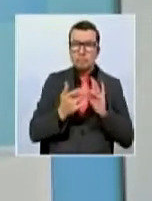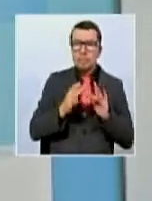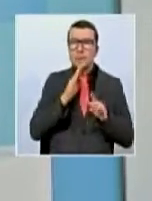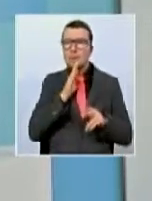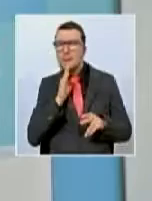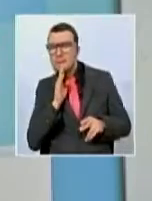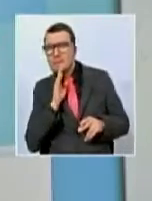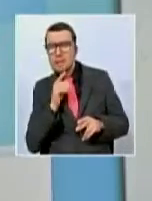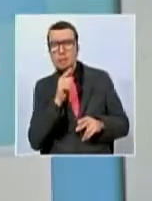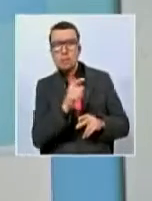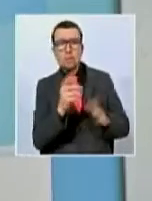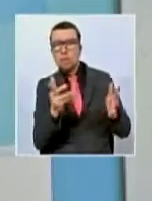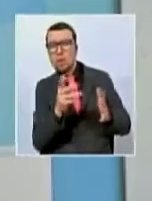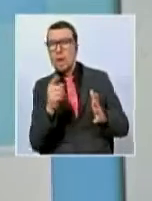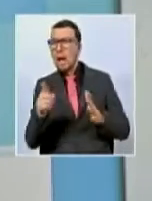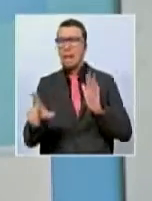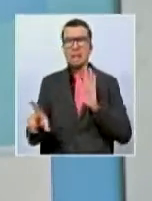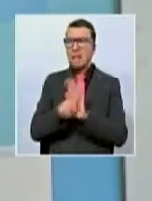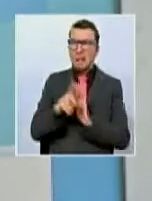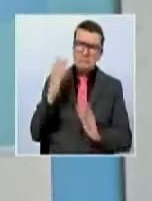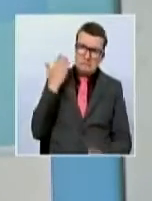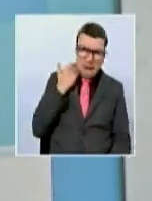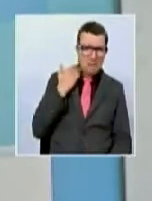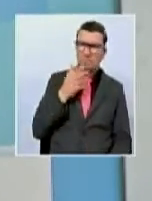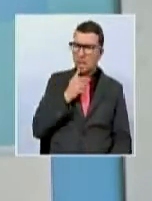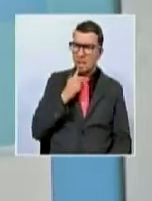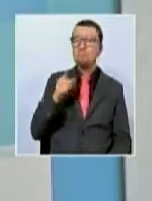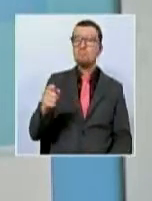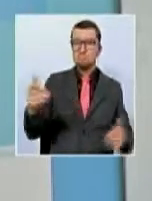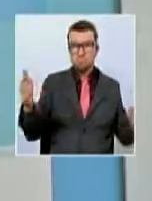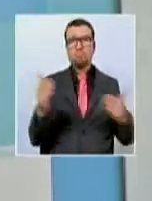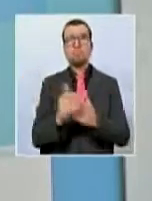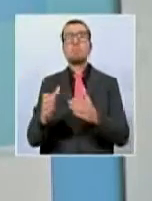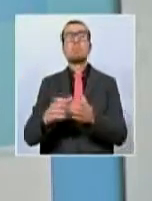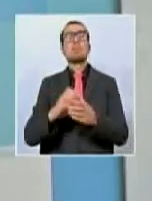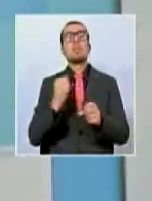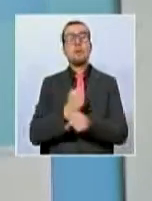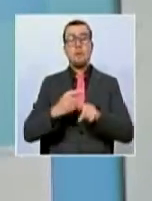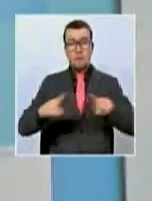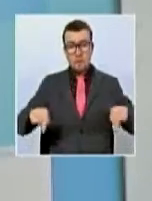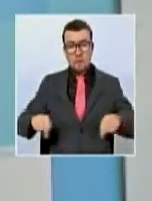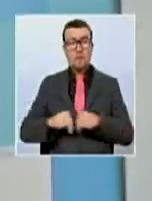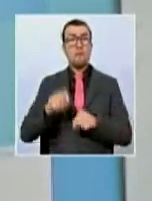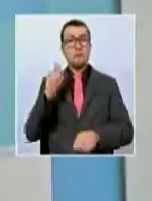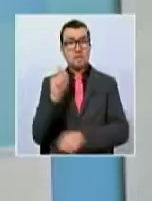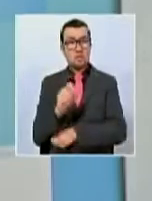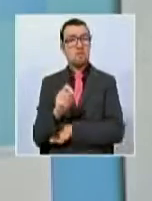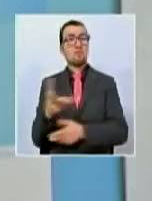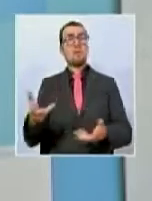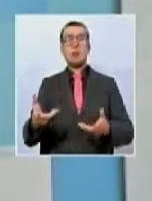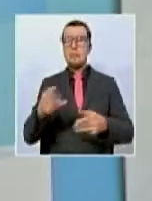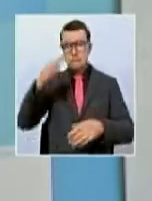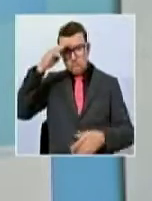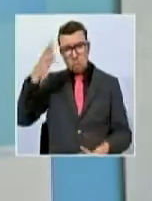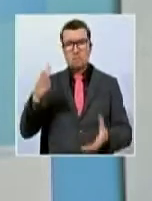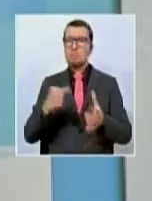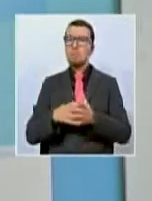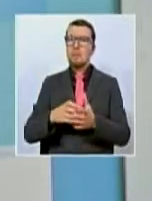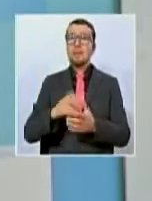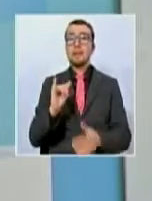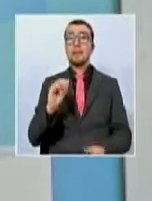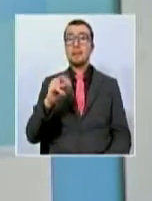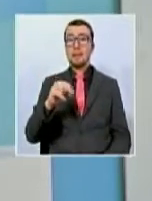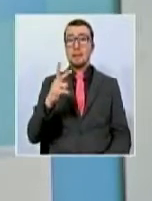de dónde hay ilegalidad para denunciar y hacer un trabajo con la Fiscalía, con la Policía, con el INVIMA, y acabar este tipo de comercialización